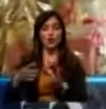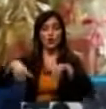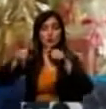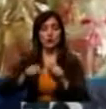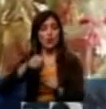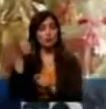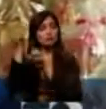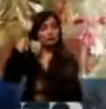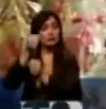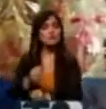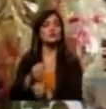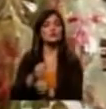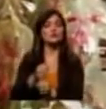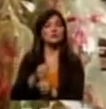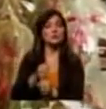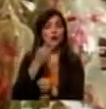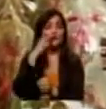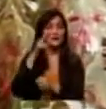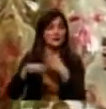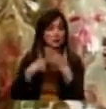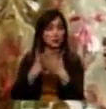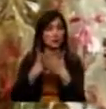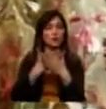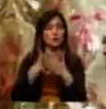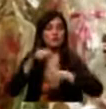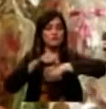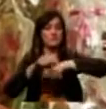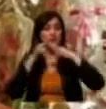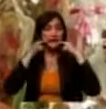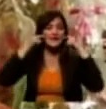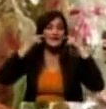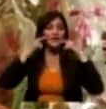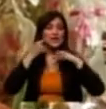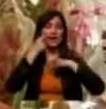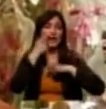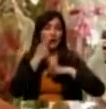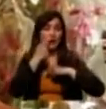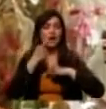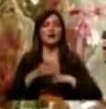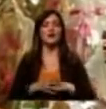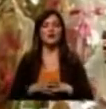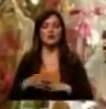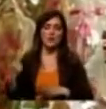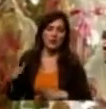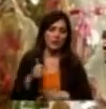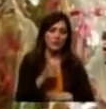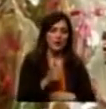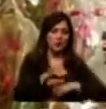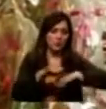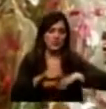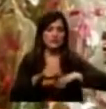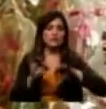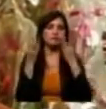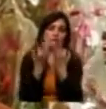otras fundaciones como Vista para Todos, Operación Sonrisa, y cuando vienen a hacer sus operaciones vienen acá,